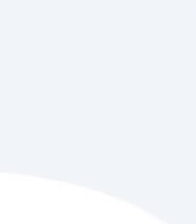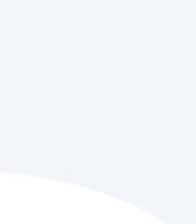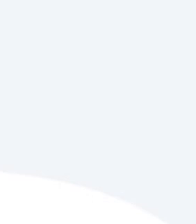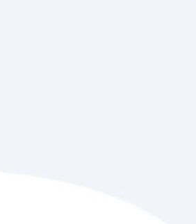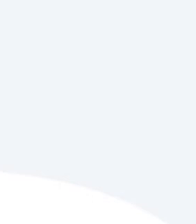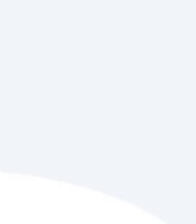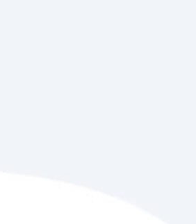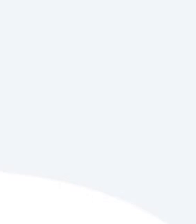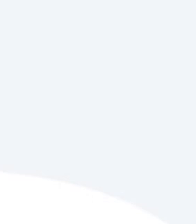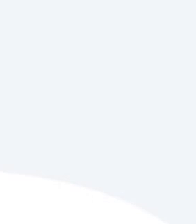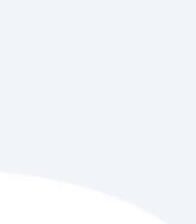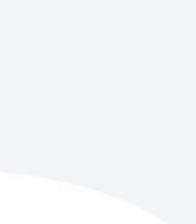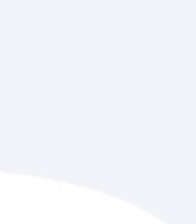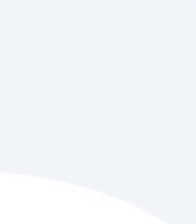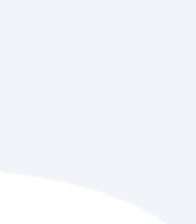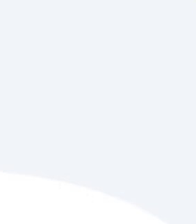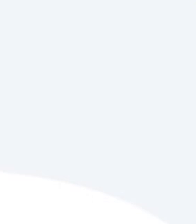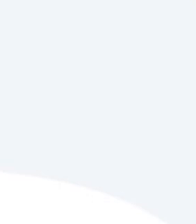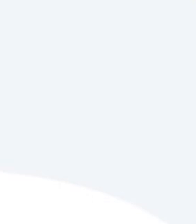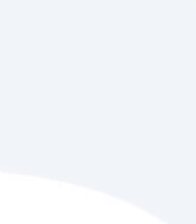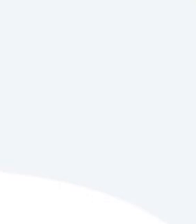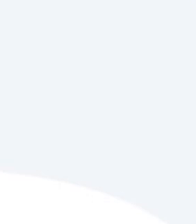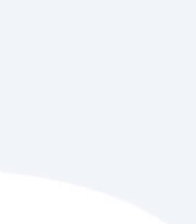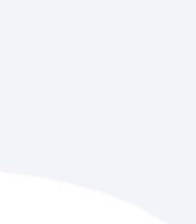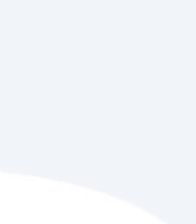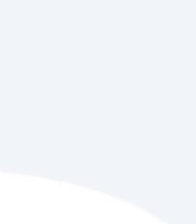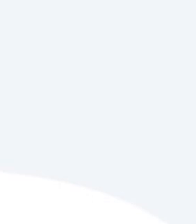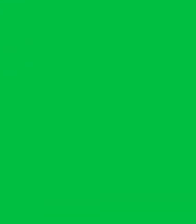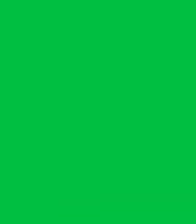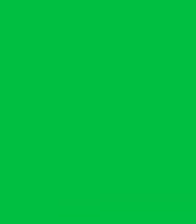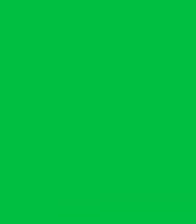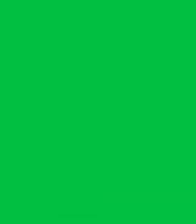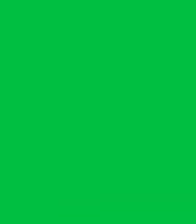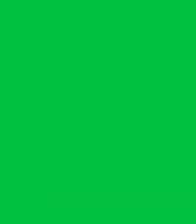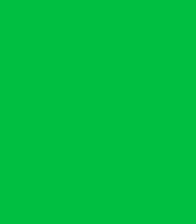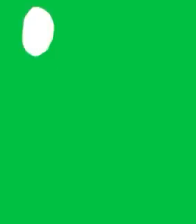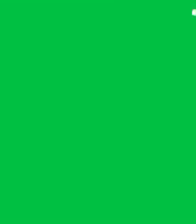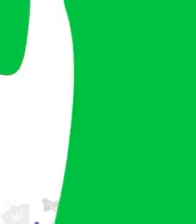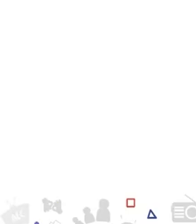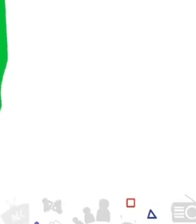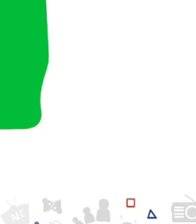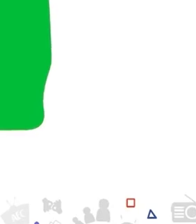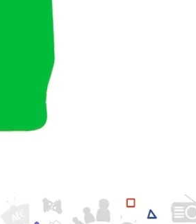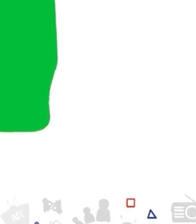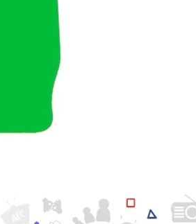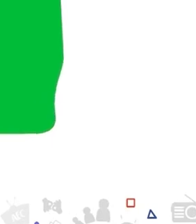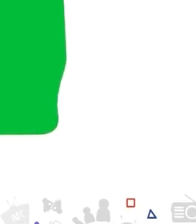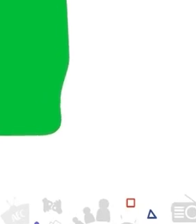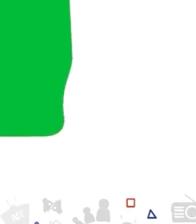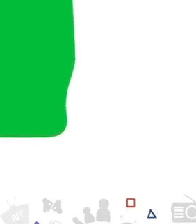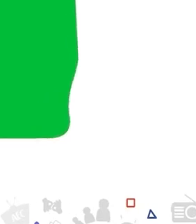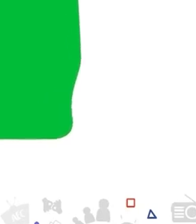Educación básica especial, primer y segundo grado de primaria.